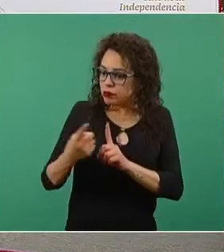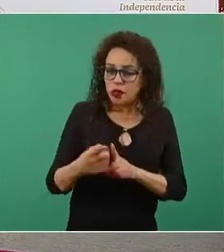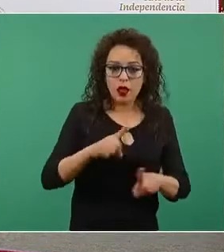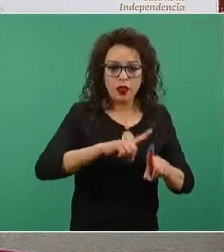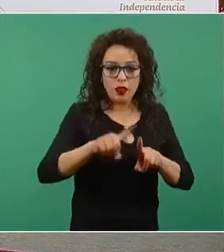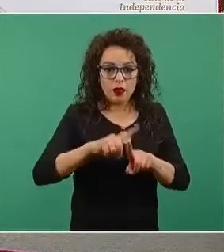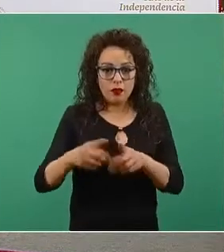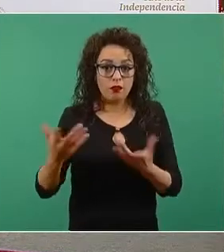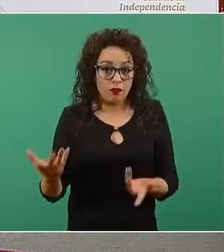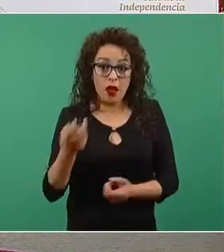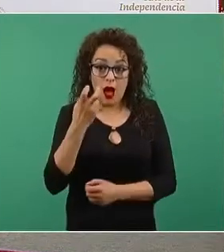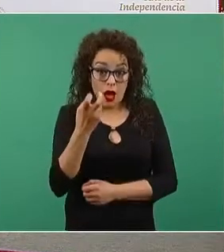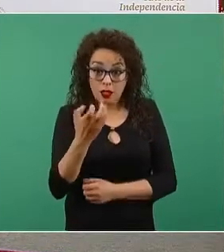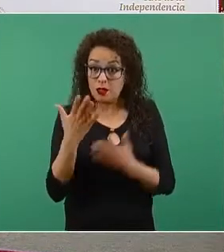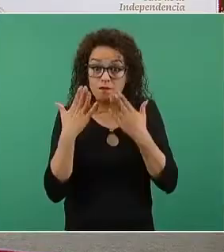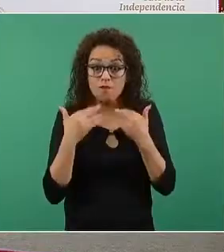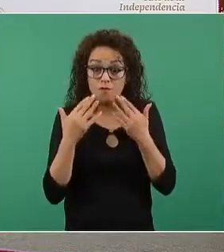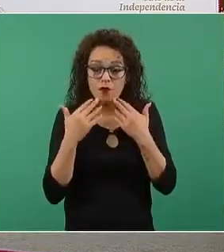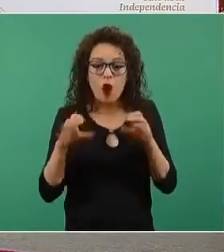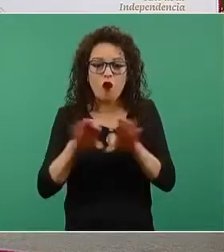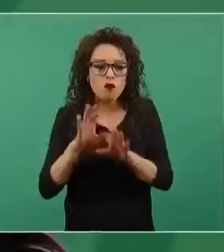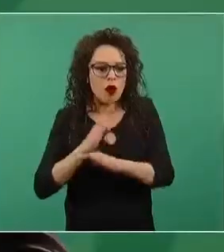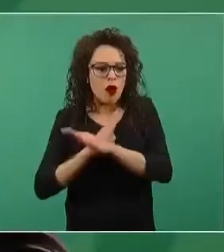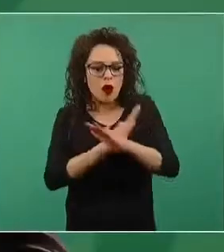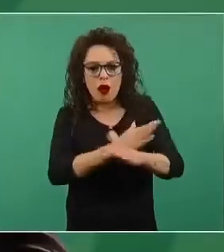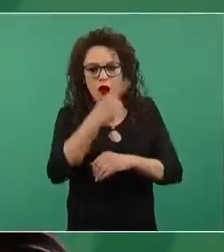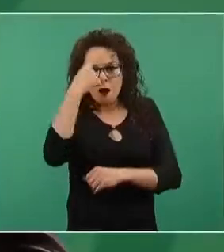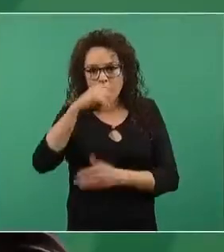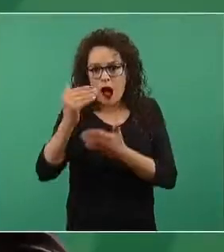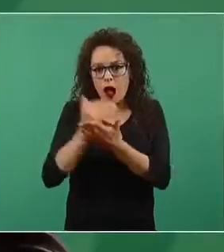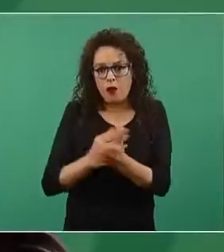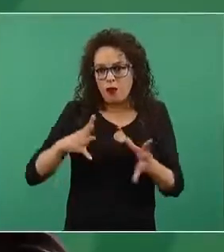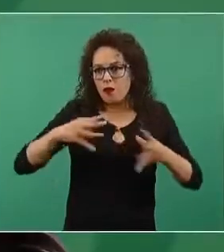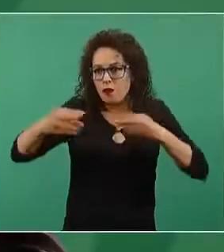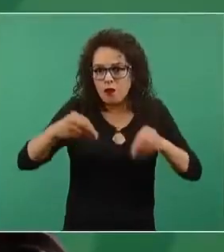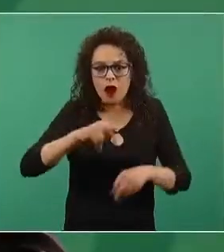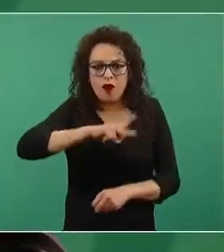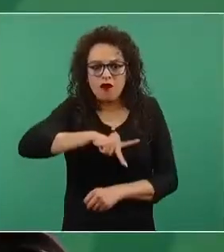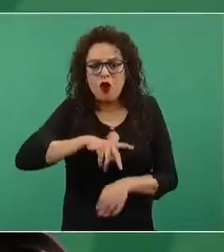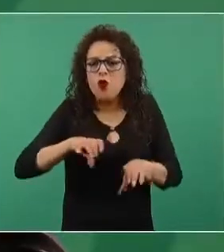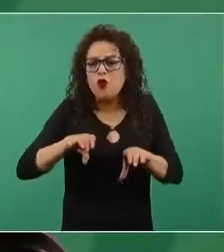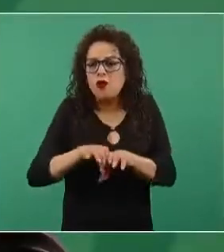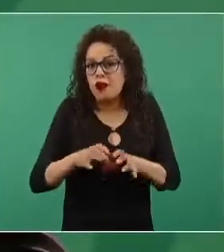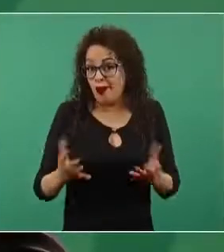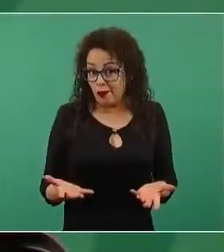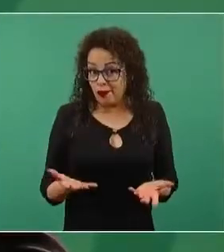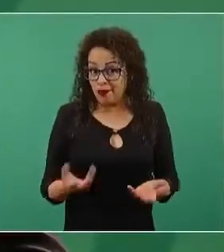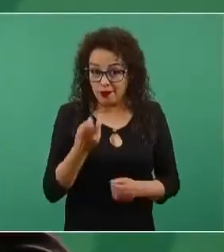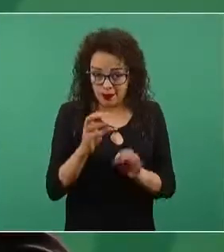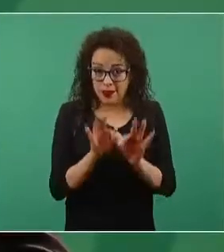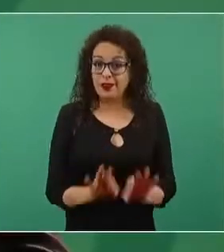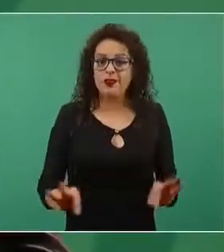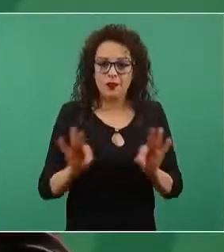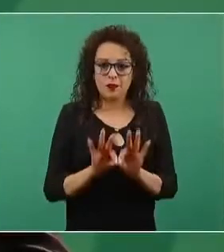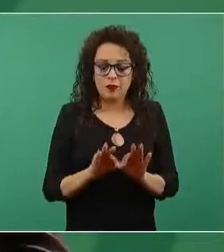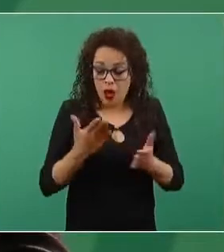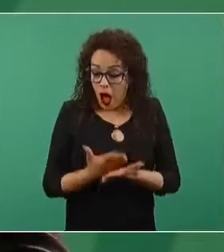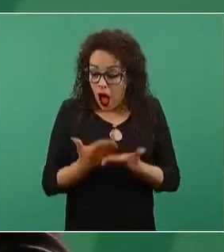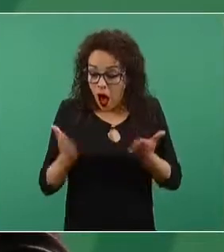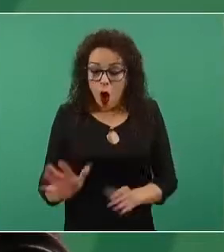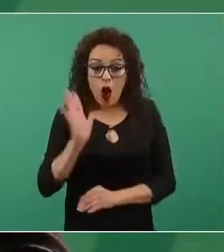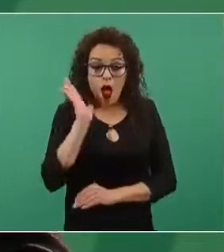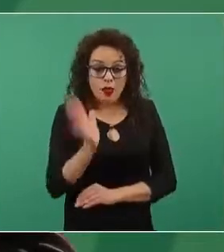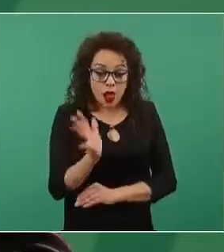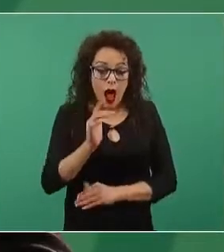generar una barrera para la transmisión del virus. Ahora bien, para que estas actividades se aperturaran en la Ciudad de México, pues